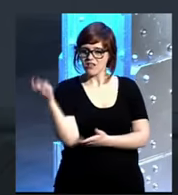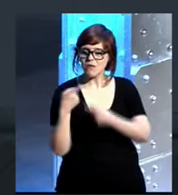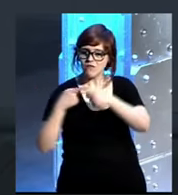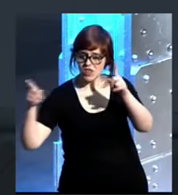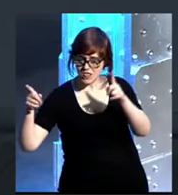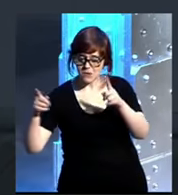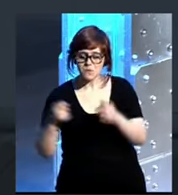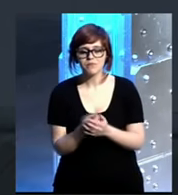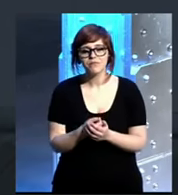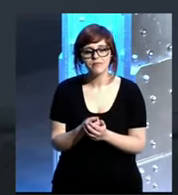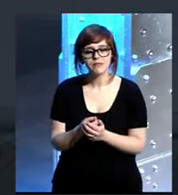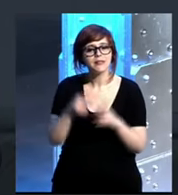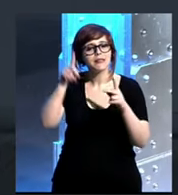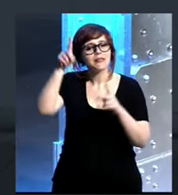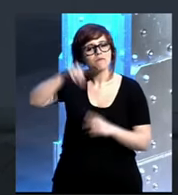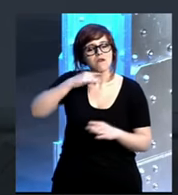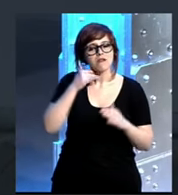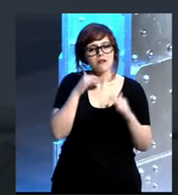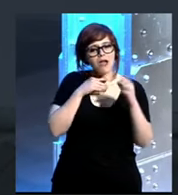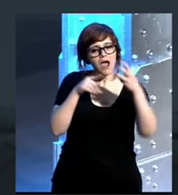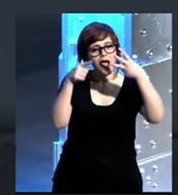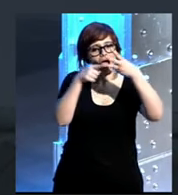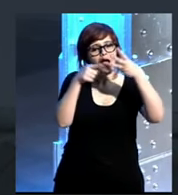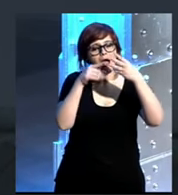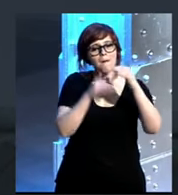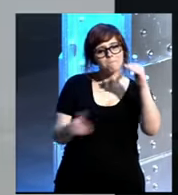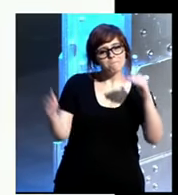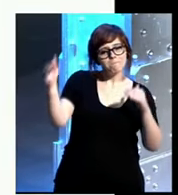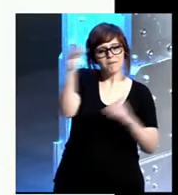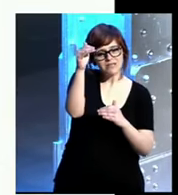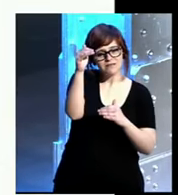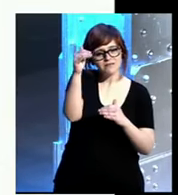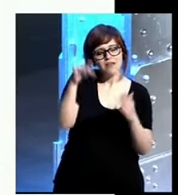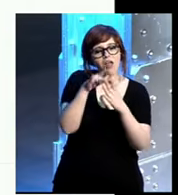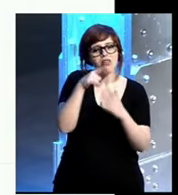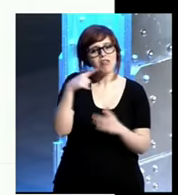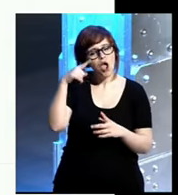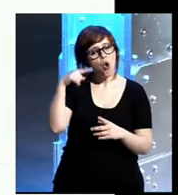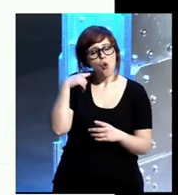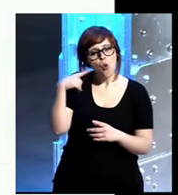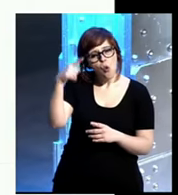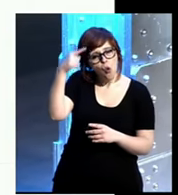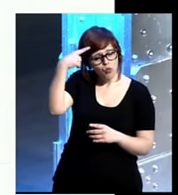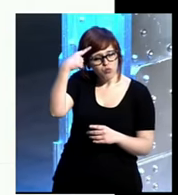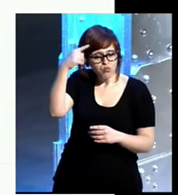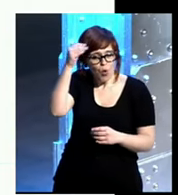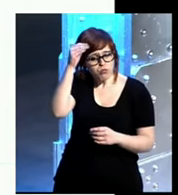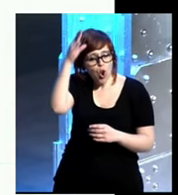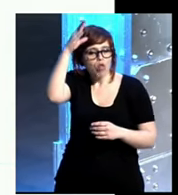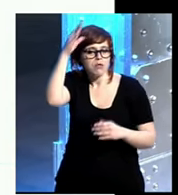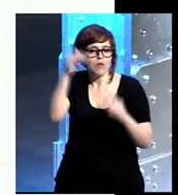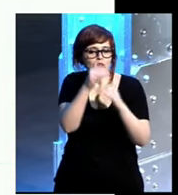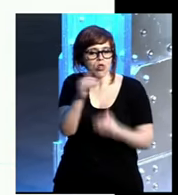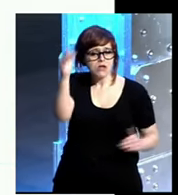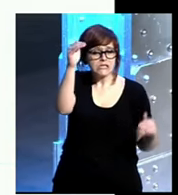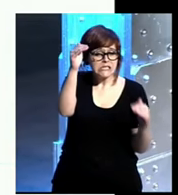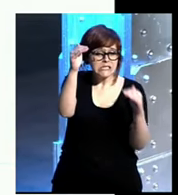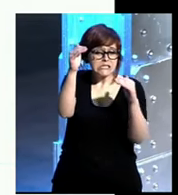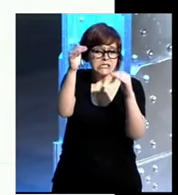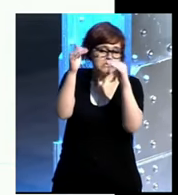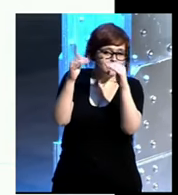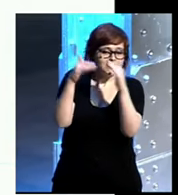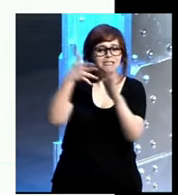lo que tú llamabas la brecha de conocimiento. Sé o no sé, no como Shakespeare de ser o no ser, no, sino sé, controlo o